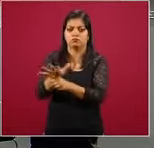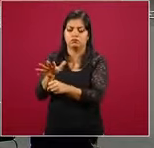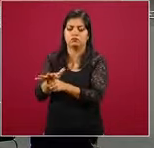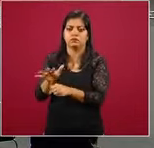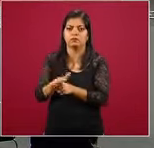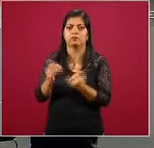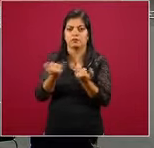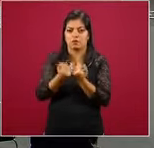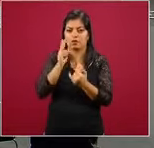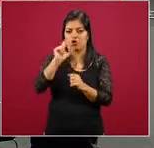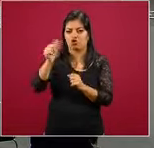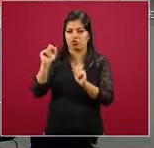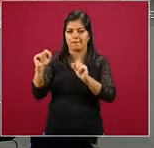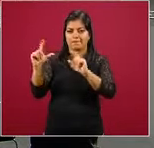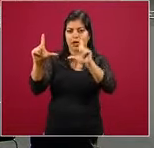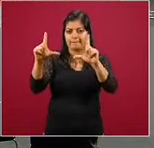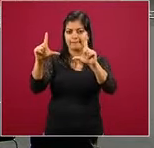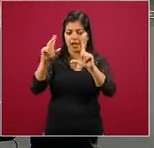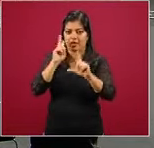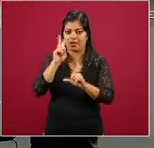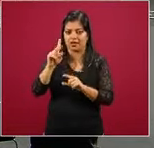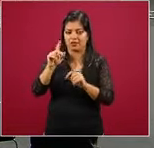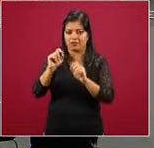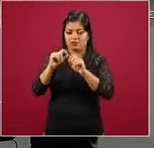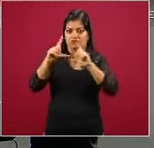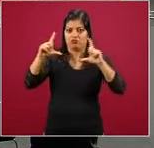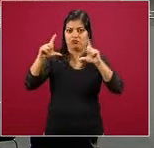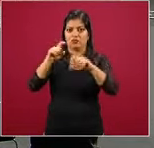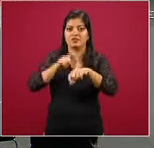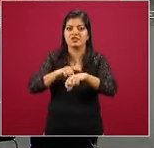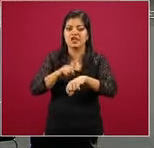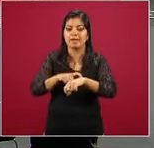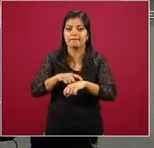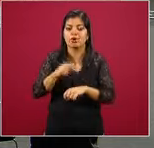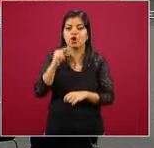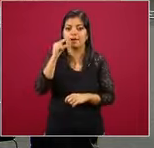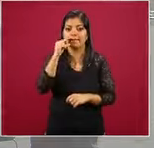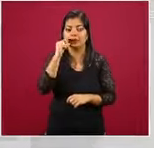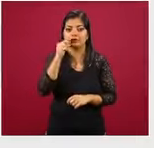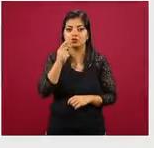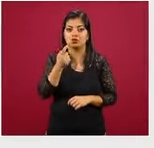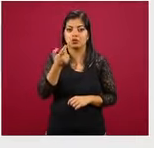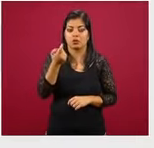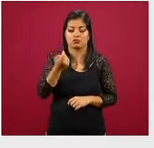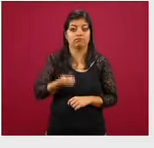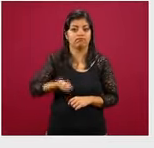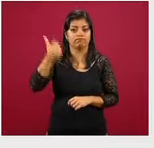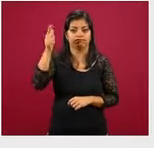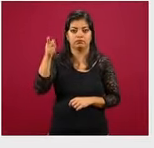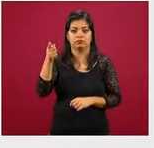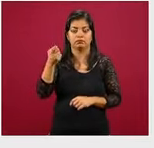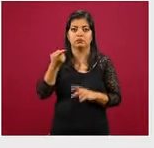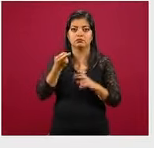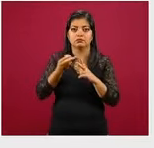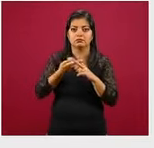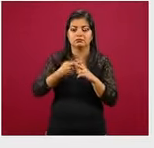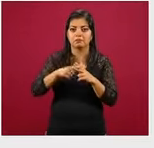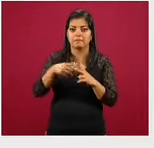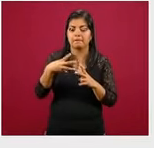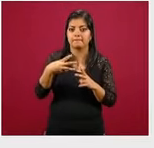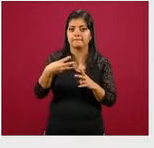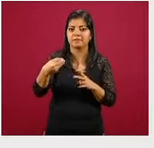el mapa animado para ver cómo en el tiempo Pachuca fue el primero en iniciar, luego empieza a haber